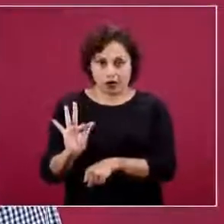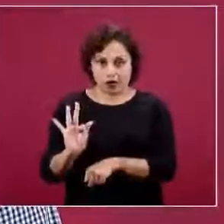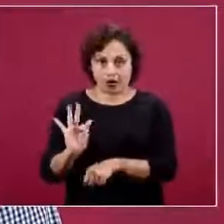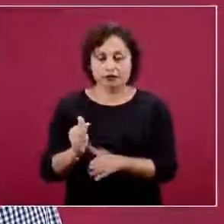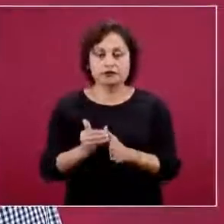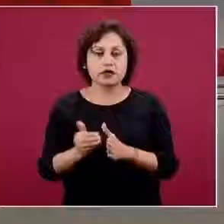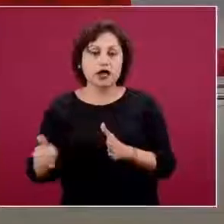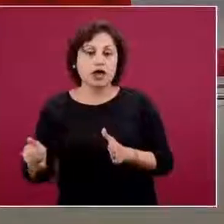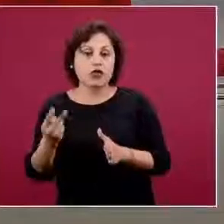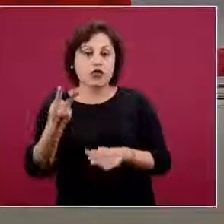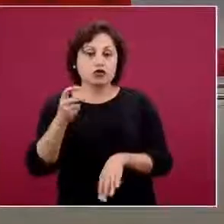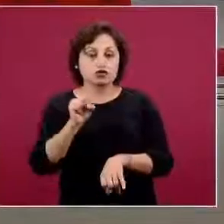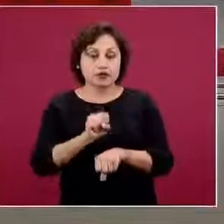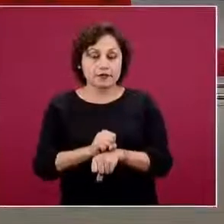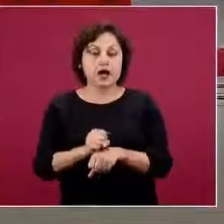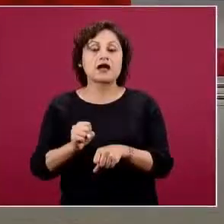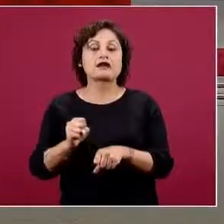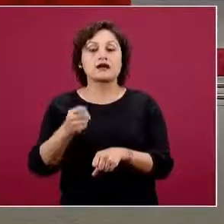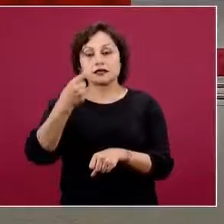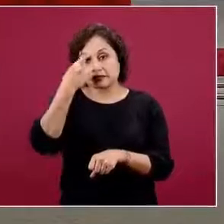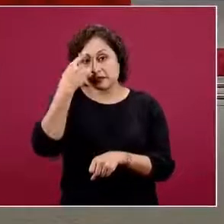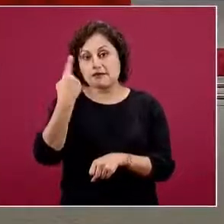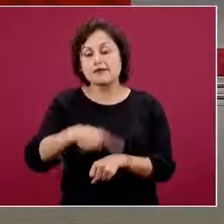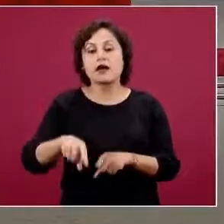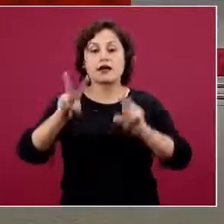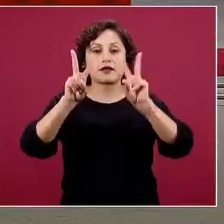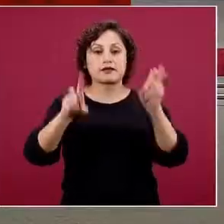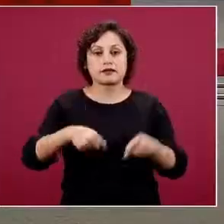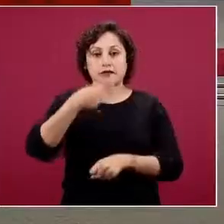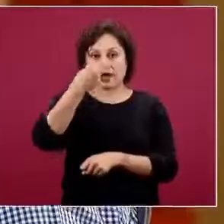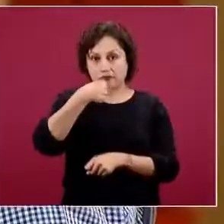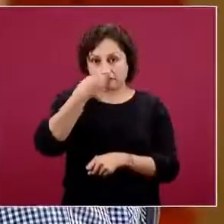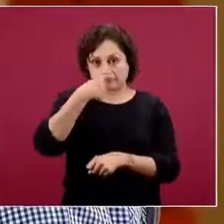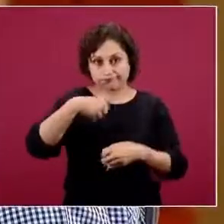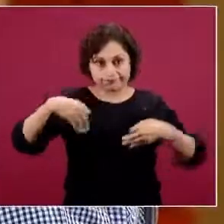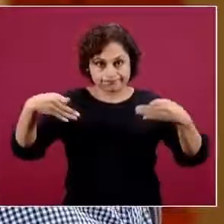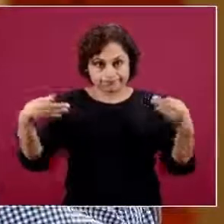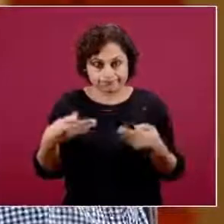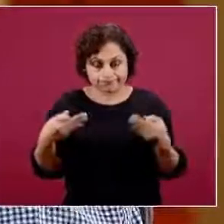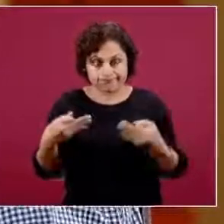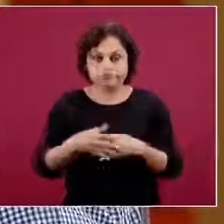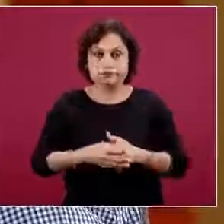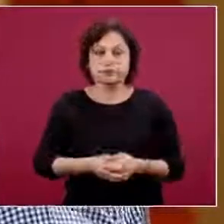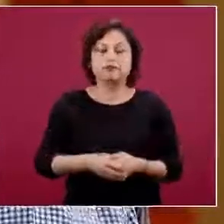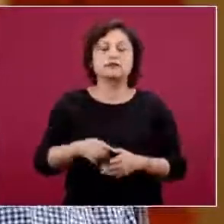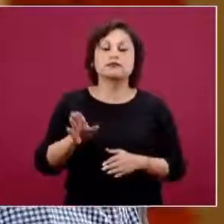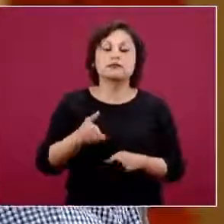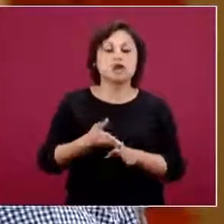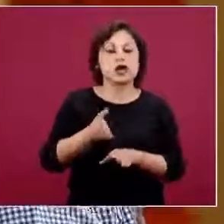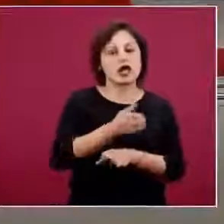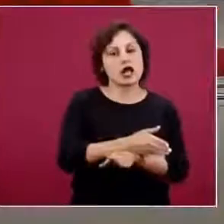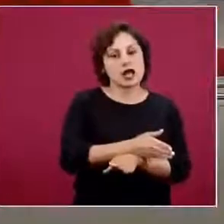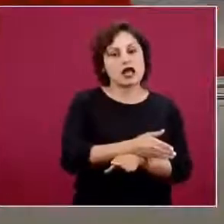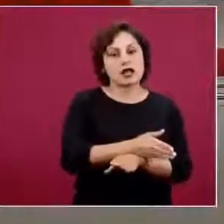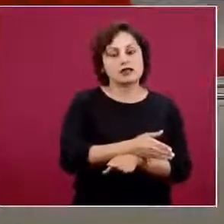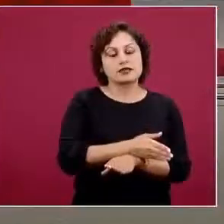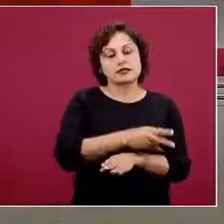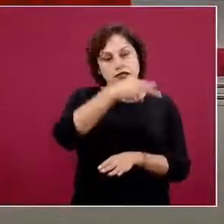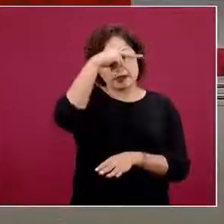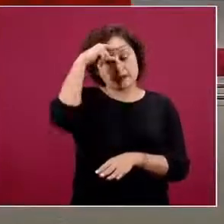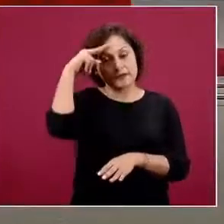semanas completas de la temporada invernal. En la temporada interestacional, que fue la temporada de